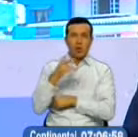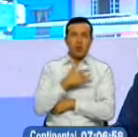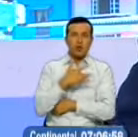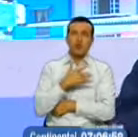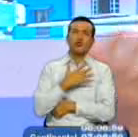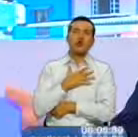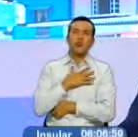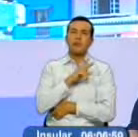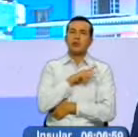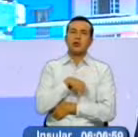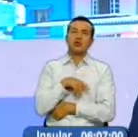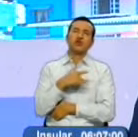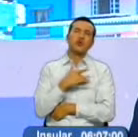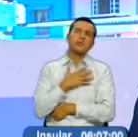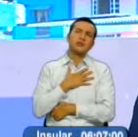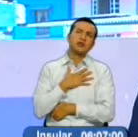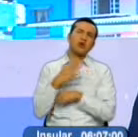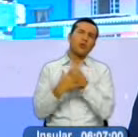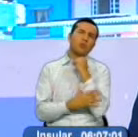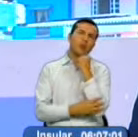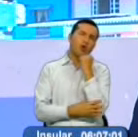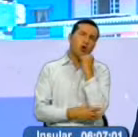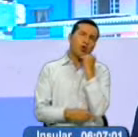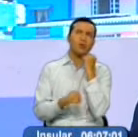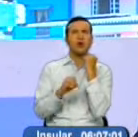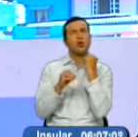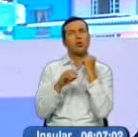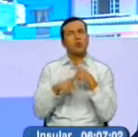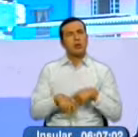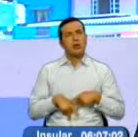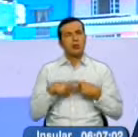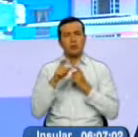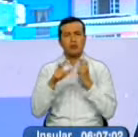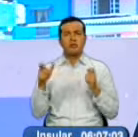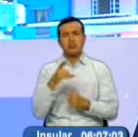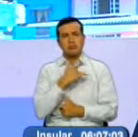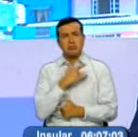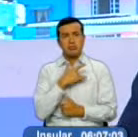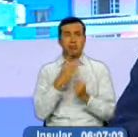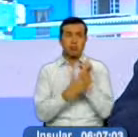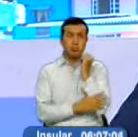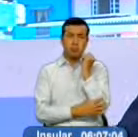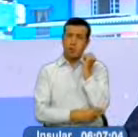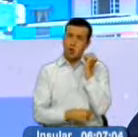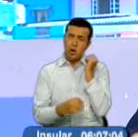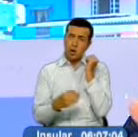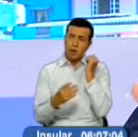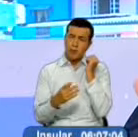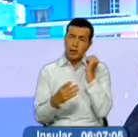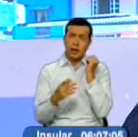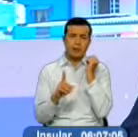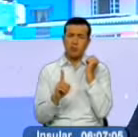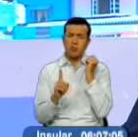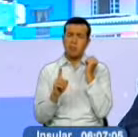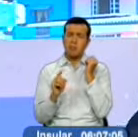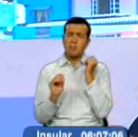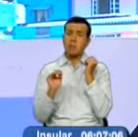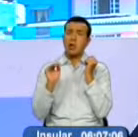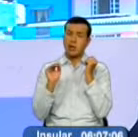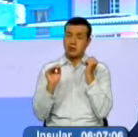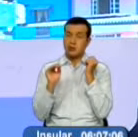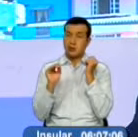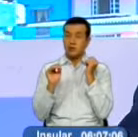yo en términos de pobreza o de condiciones de vida? Y la gente se siente menos pobre. Es decir, en todas las formas objetivas